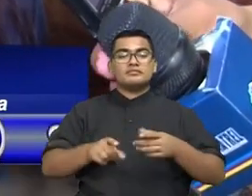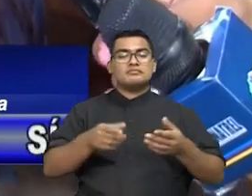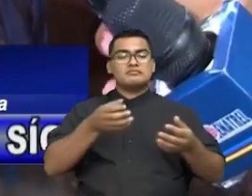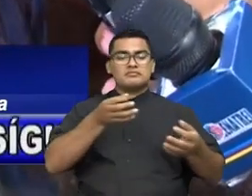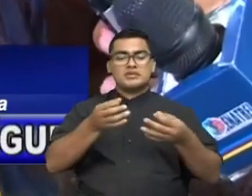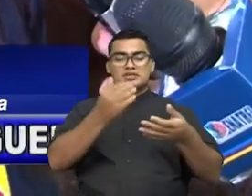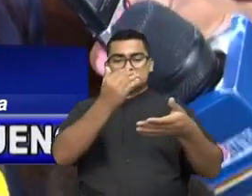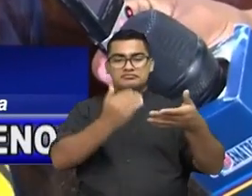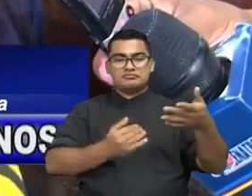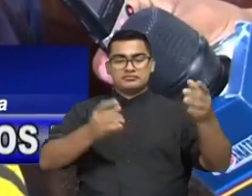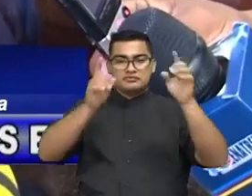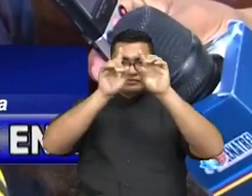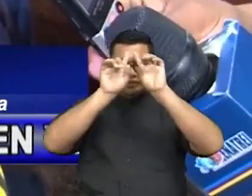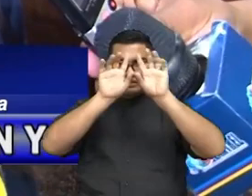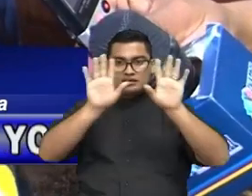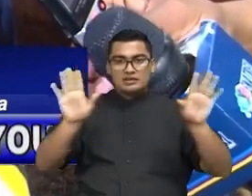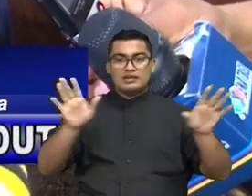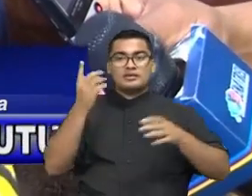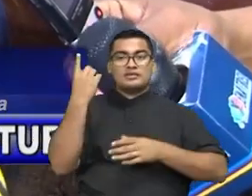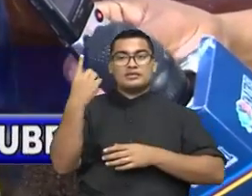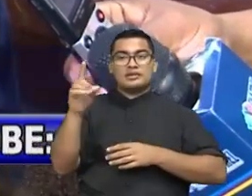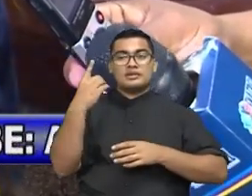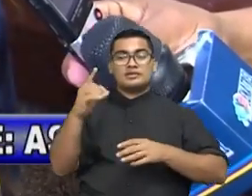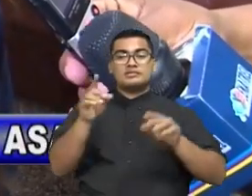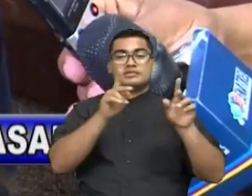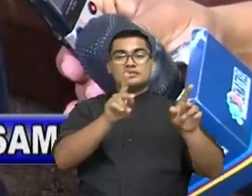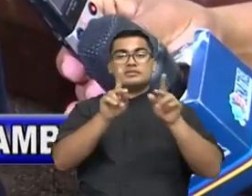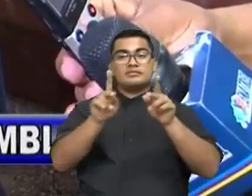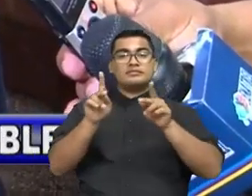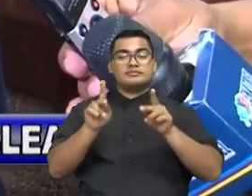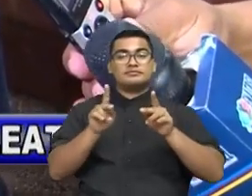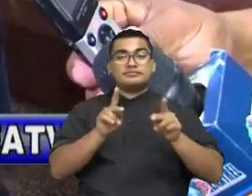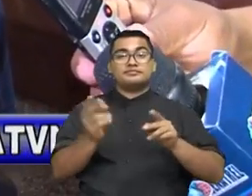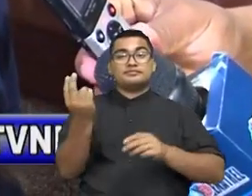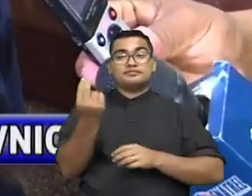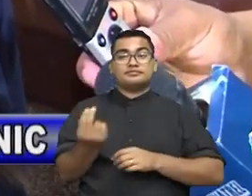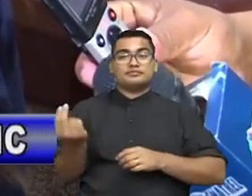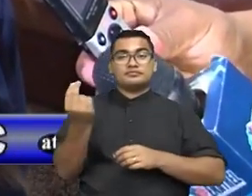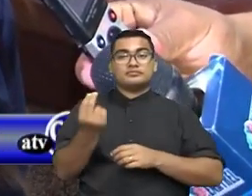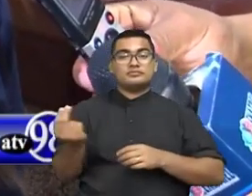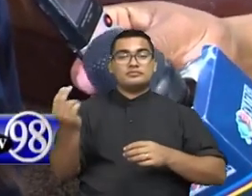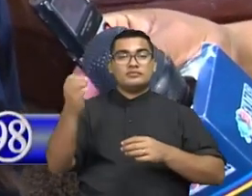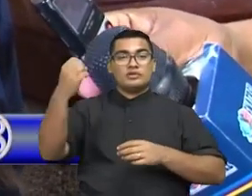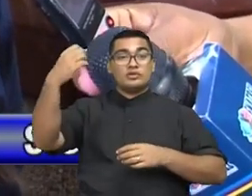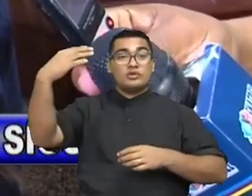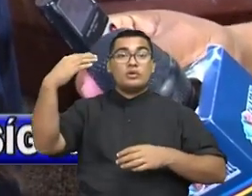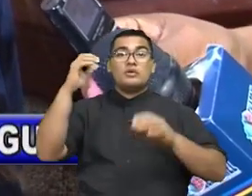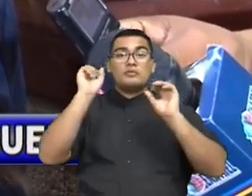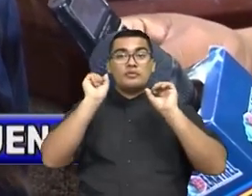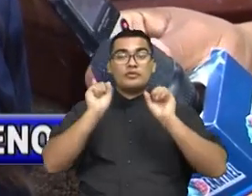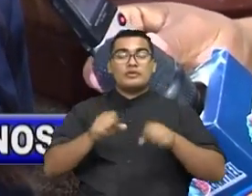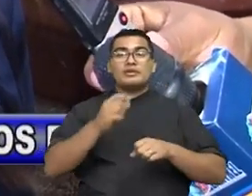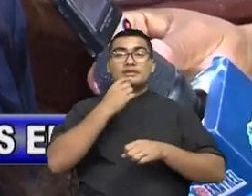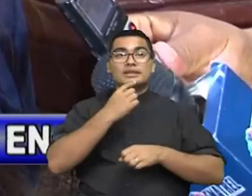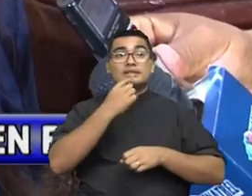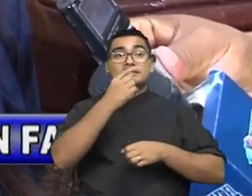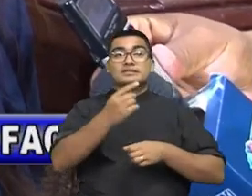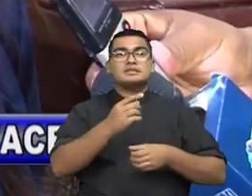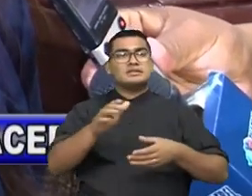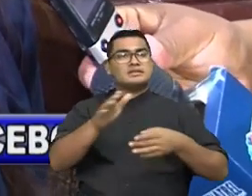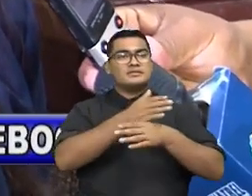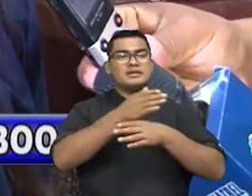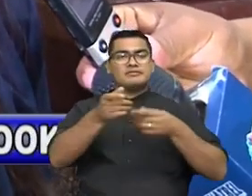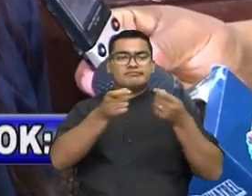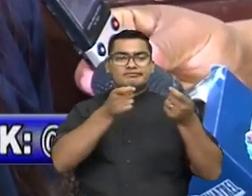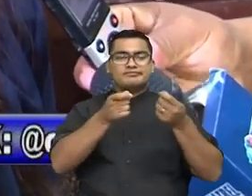queda totalmente protegido los derechos de los usuarios de poder acceder a los reclamos administrativos.